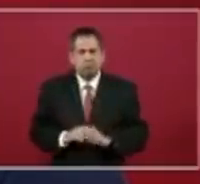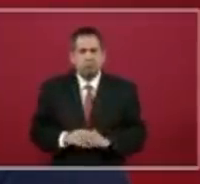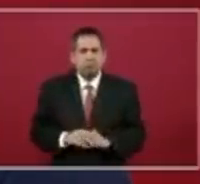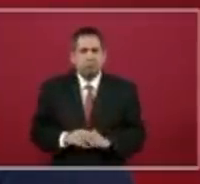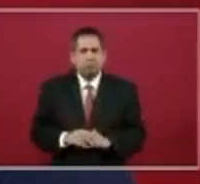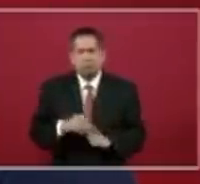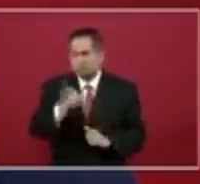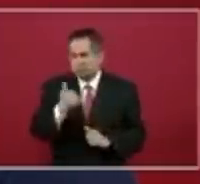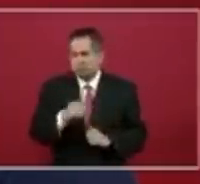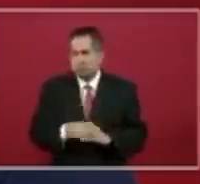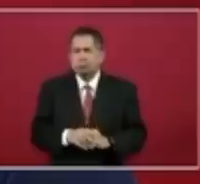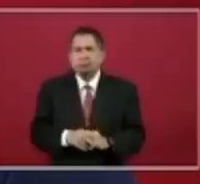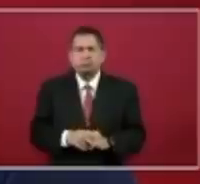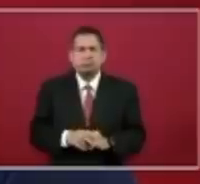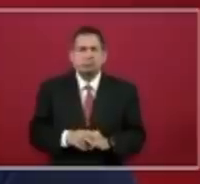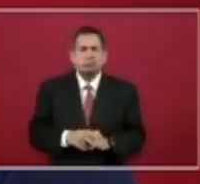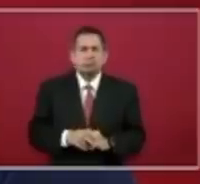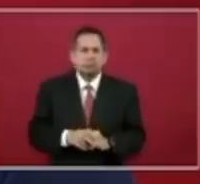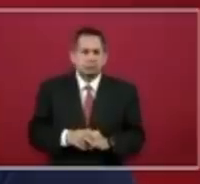y